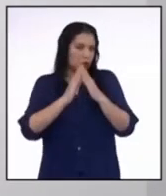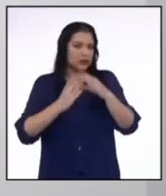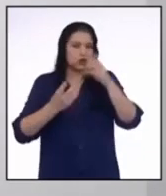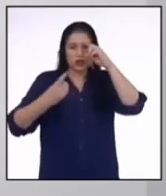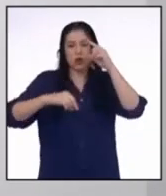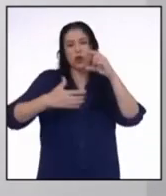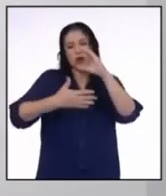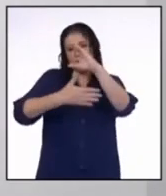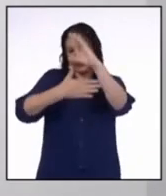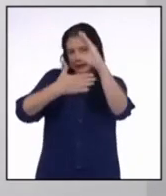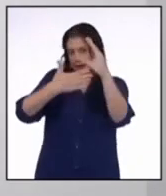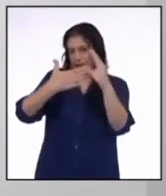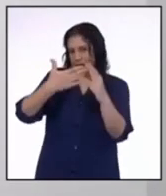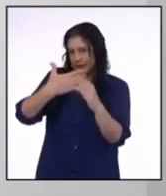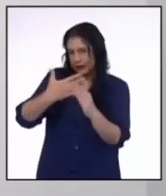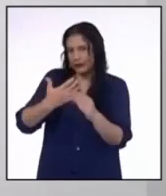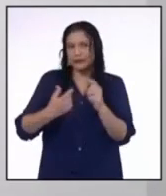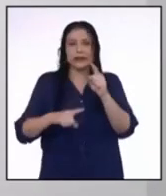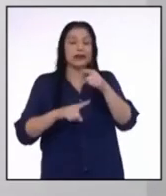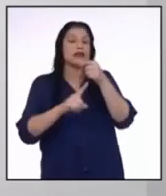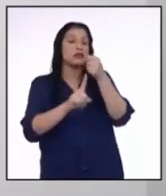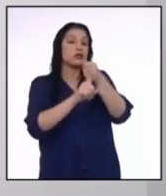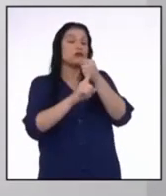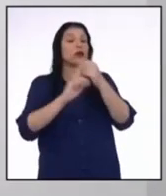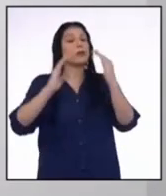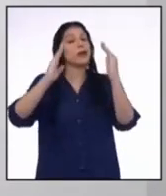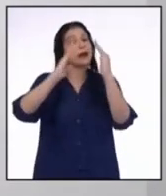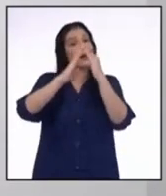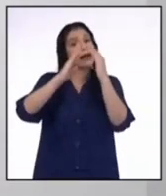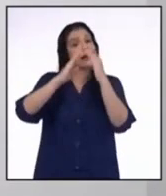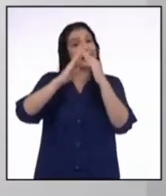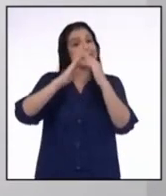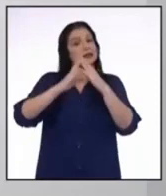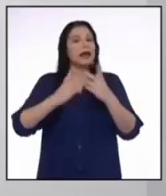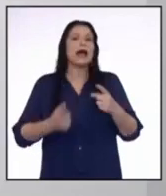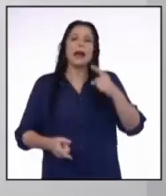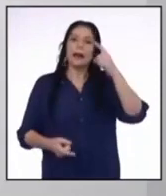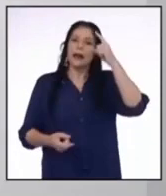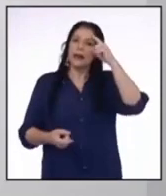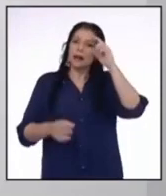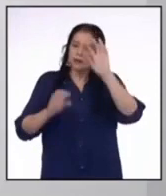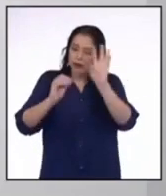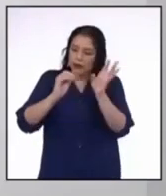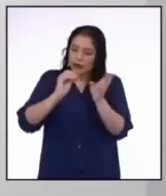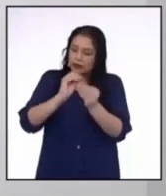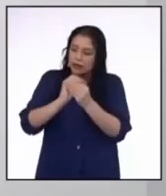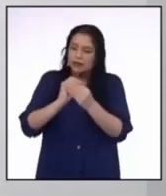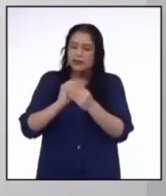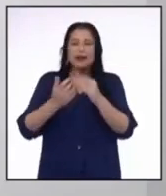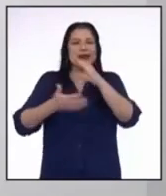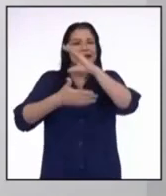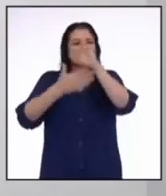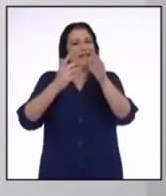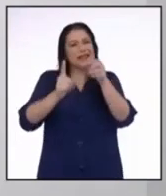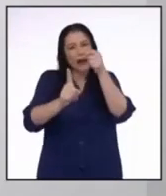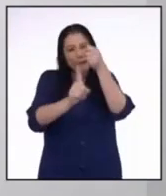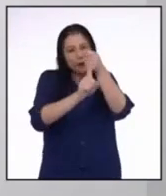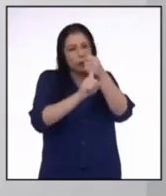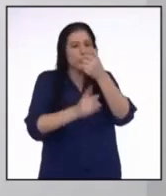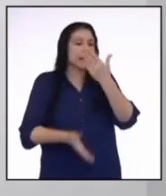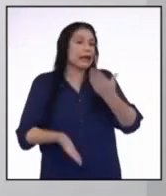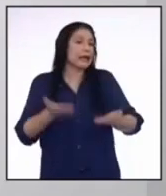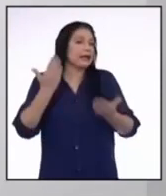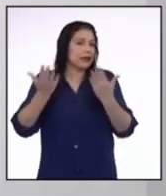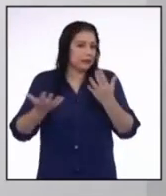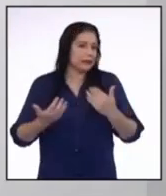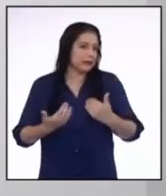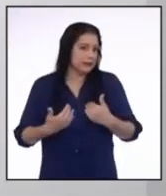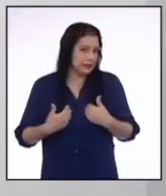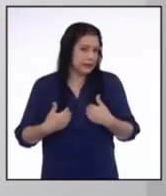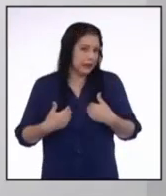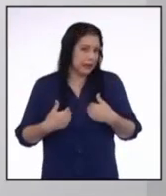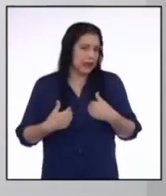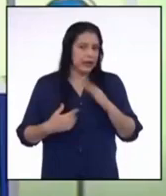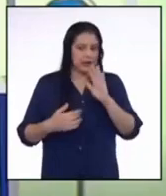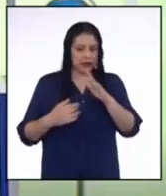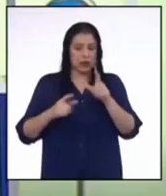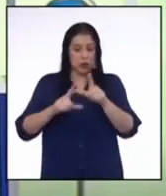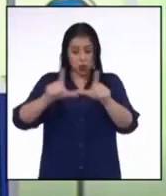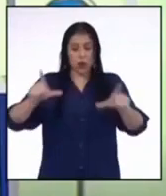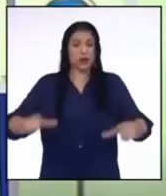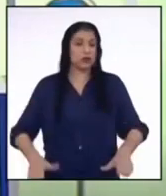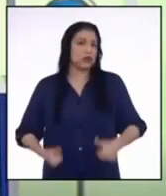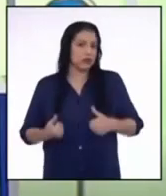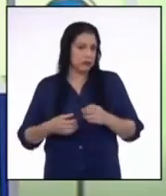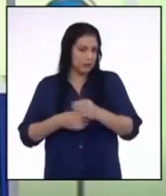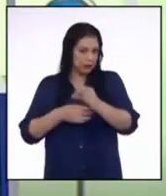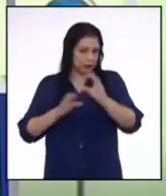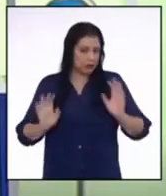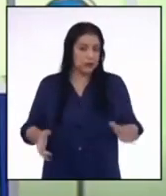las características de tu edificación y considerando las particularidades que puedan existir en tu distrito.